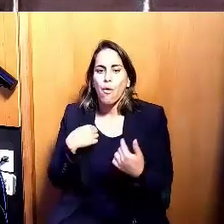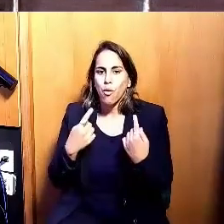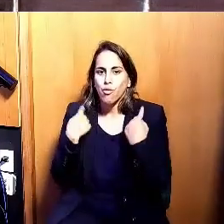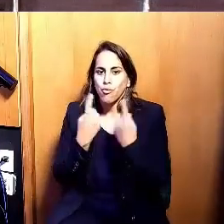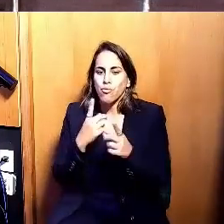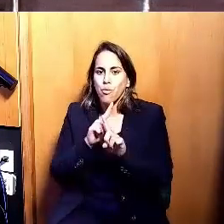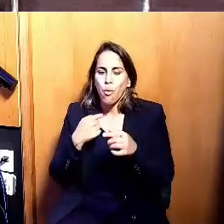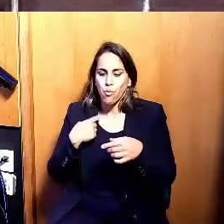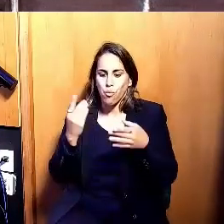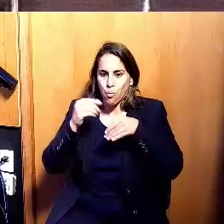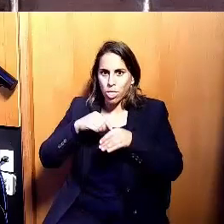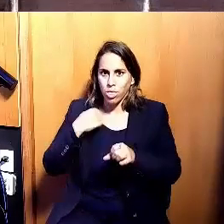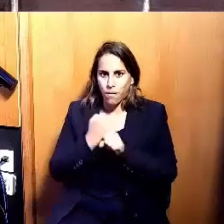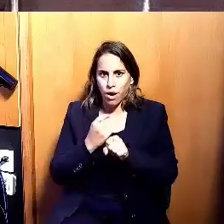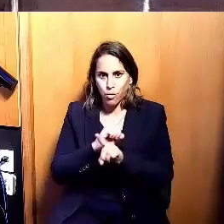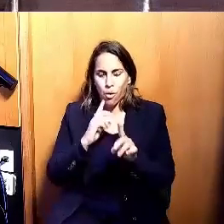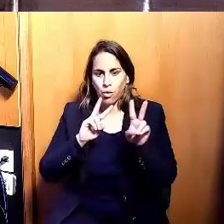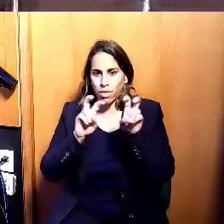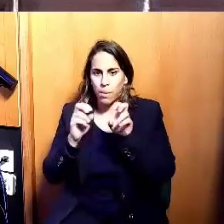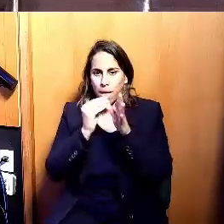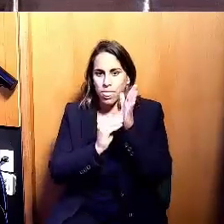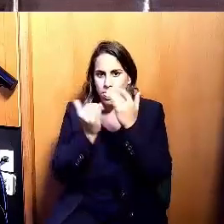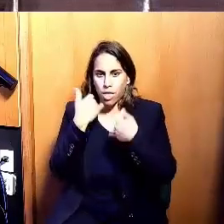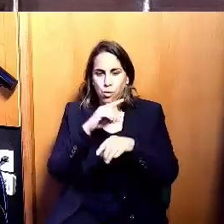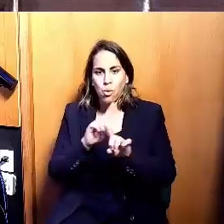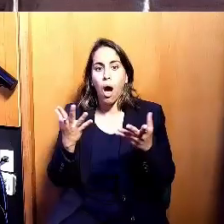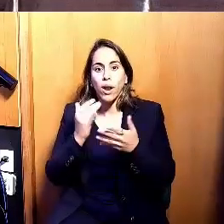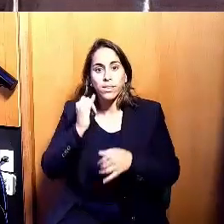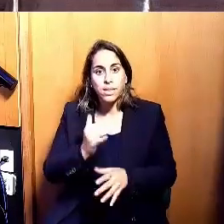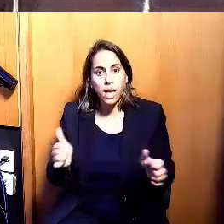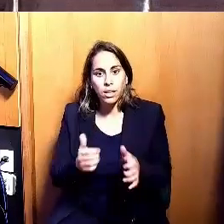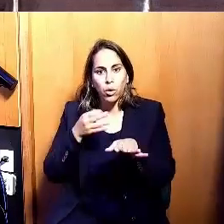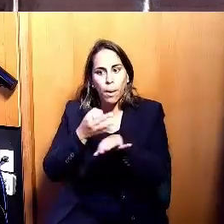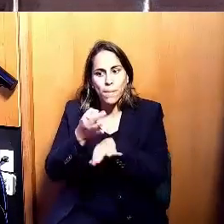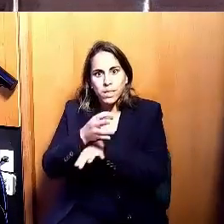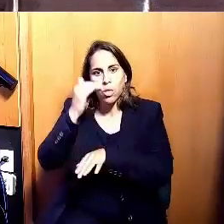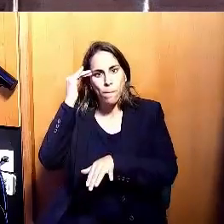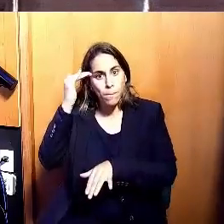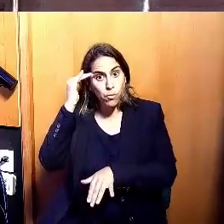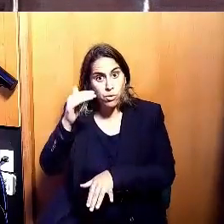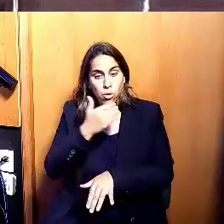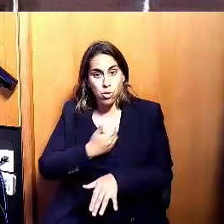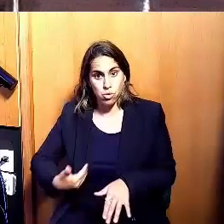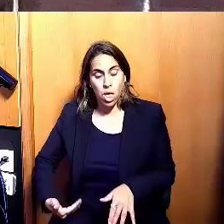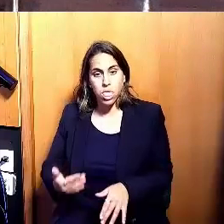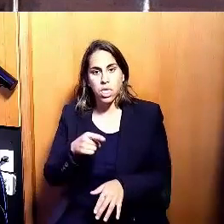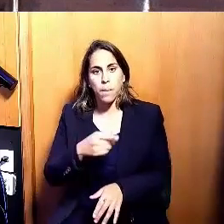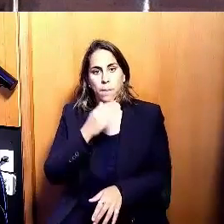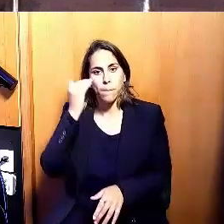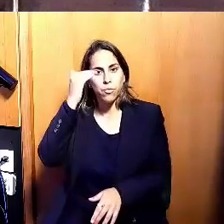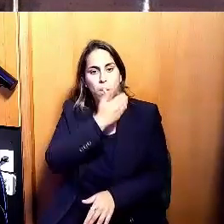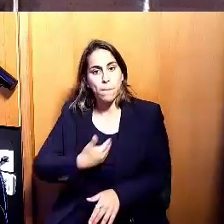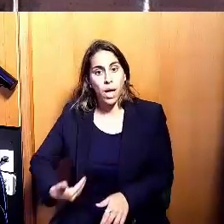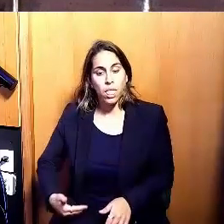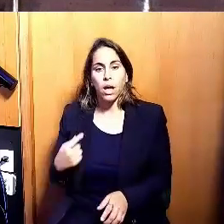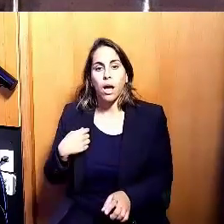nosotros gestionamos en lo que tiene que ver con datos. Nosotros lo que sí estamos haciendo ahora es capacitando a docentes en